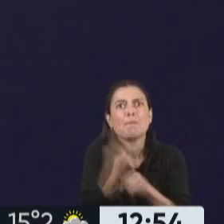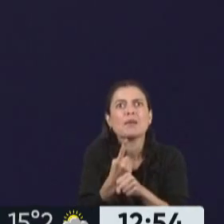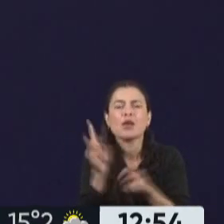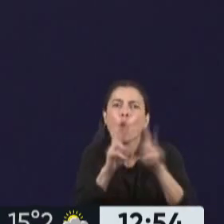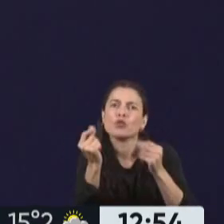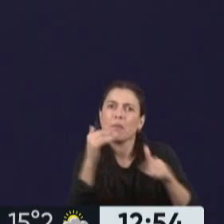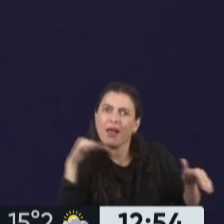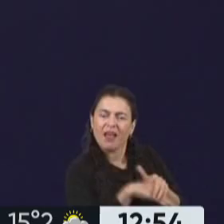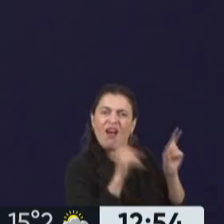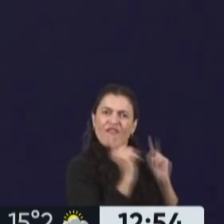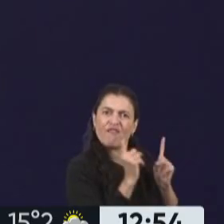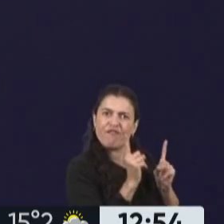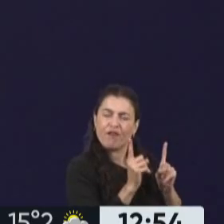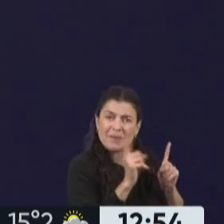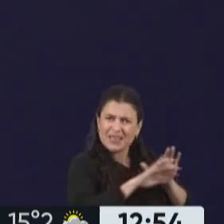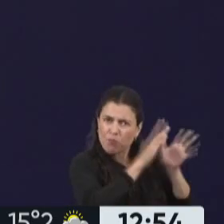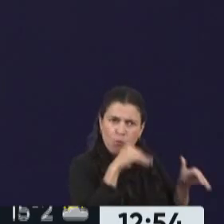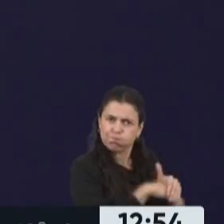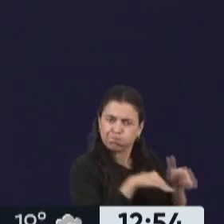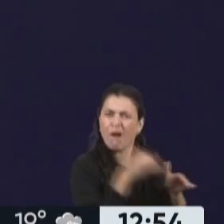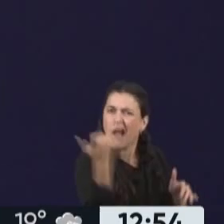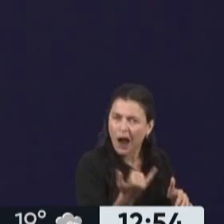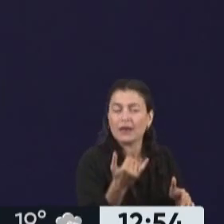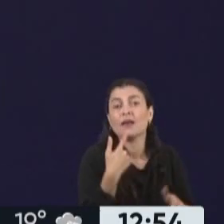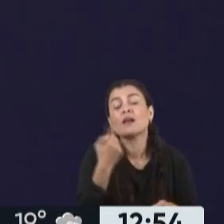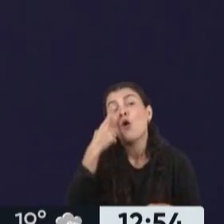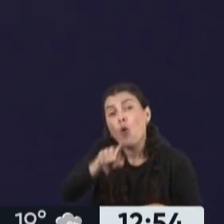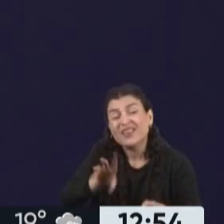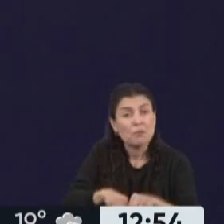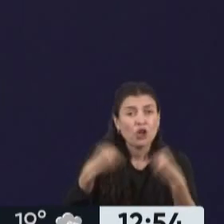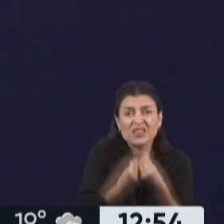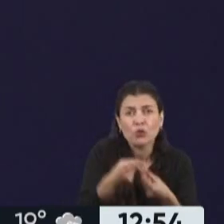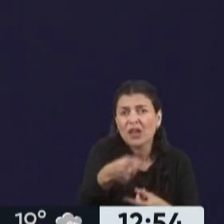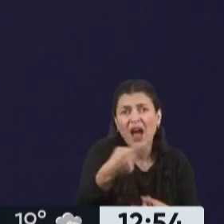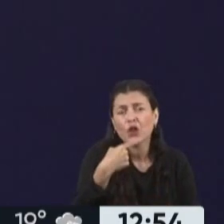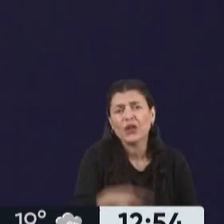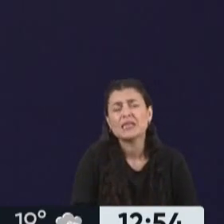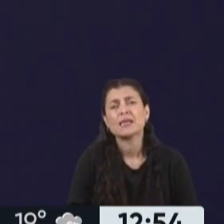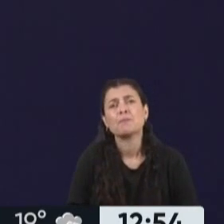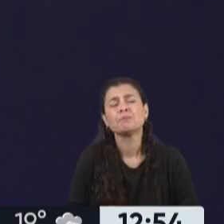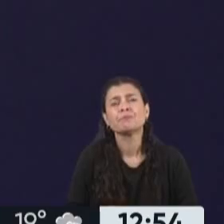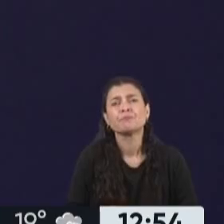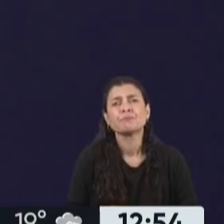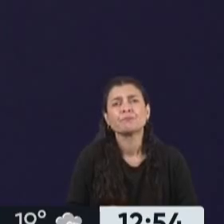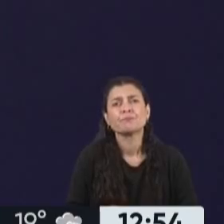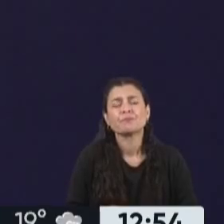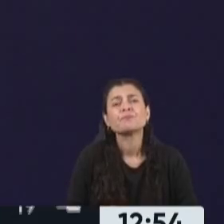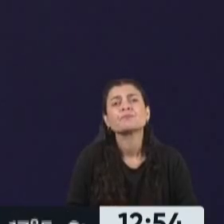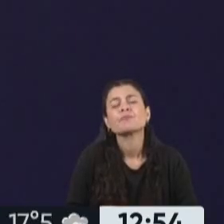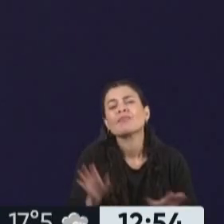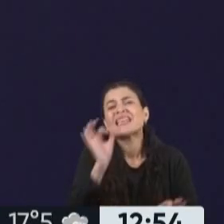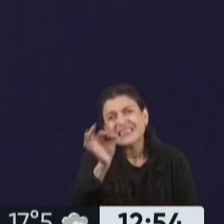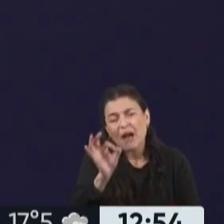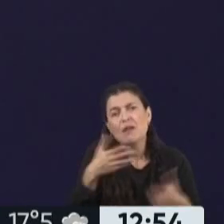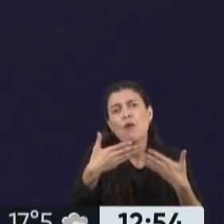fantasía de las reservas, no reservas, el camino final, que es obviamente la liberación